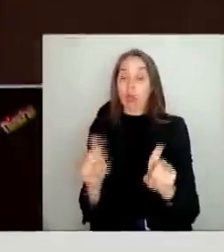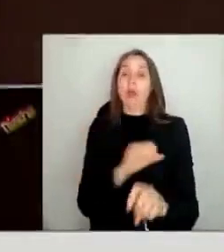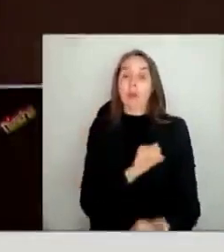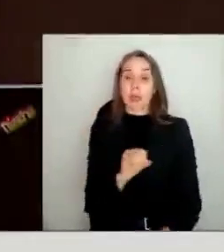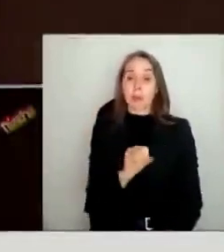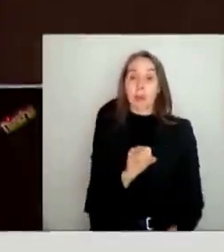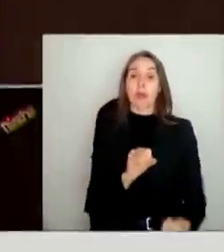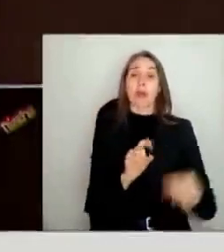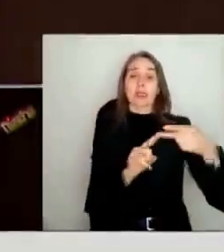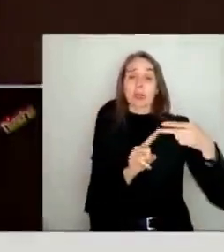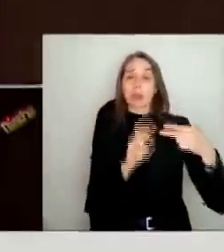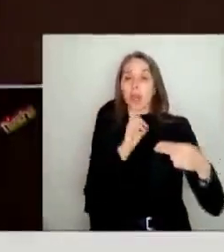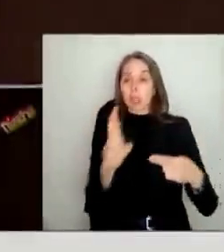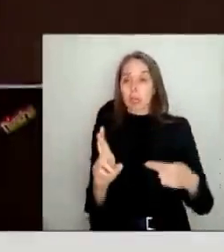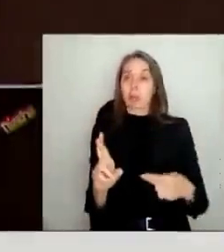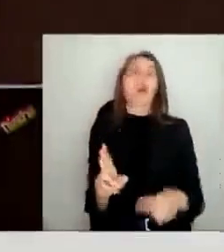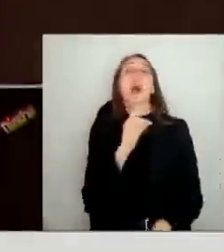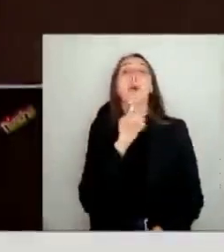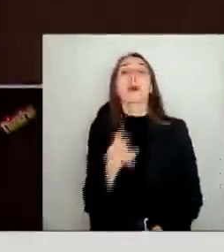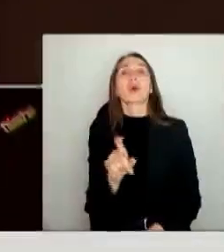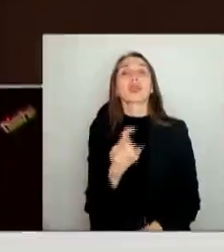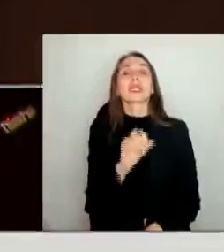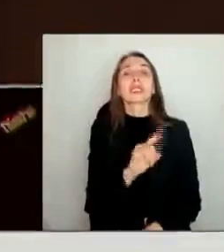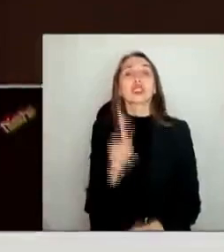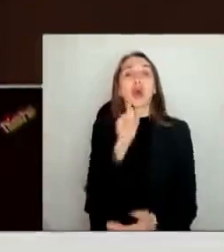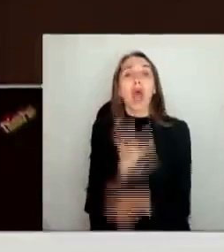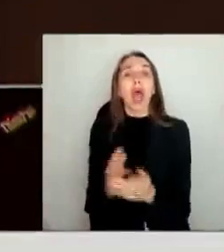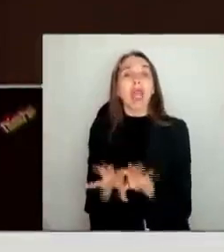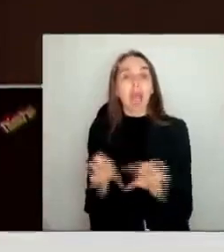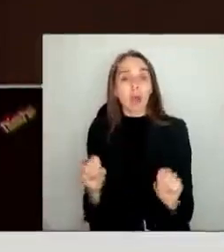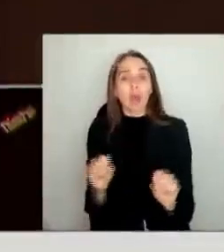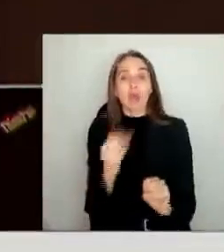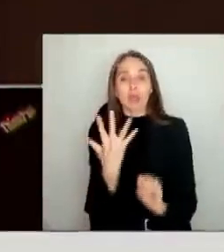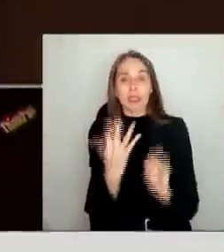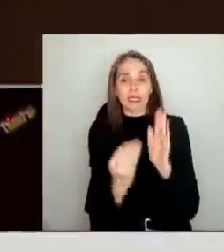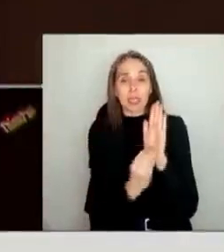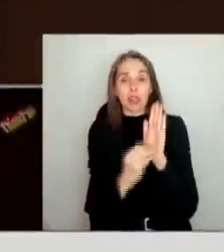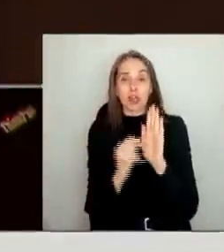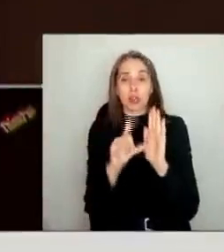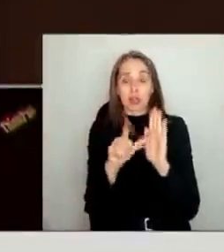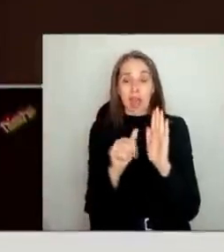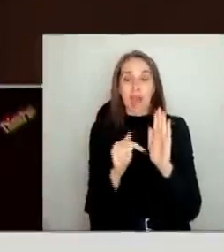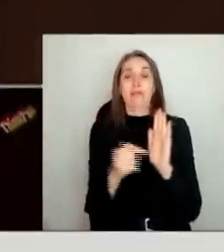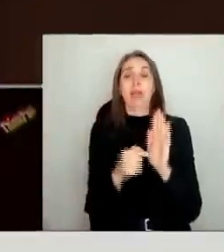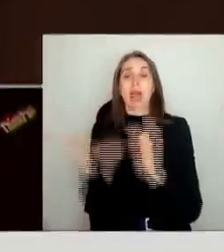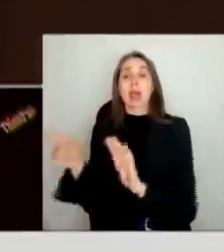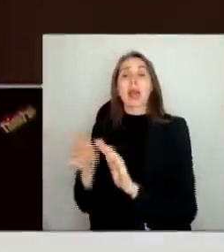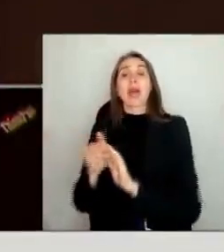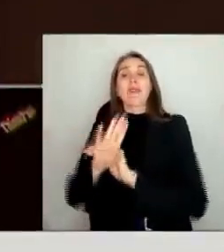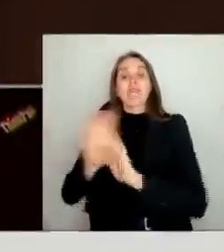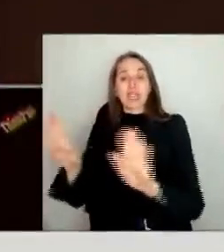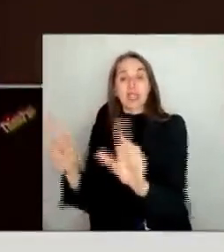estaba solicitando hay acuerdo para que el punto 5 de la tabla pueda pasar después de la comisión de